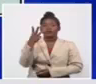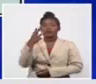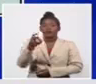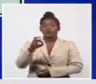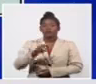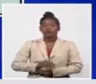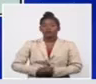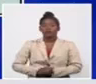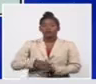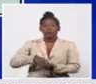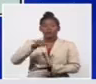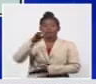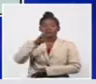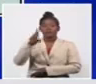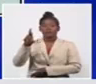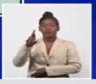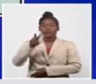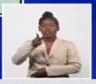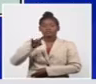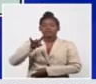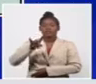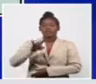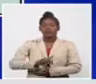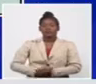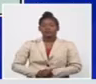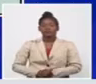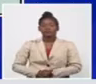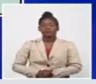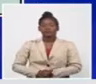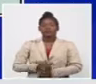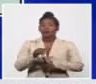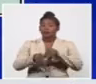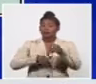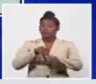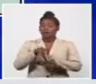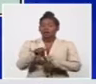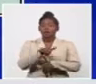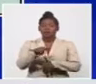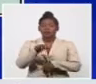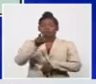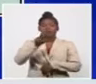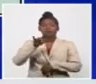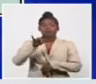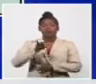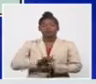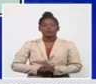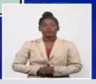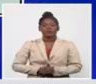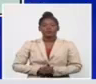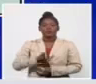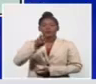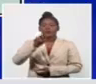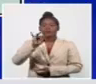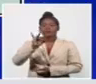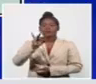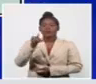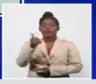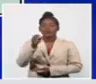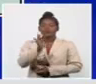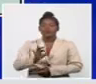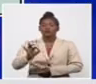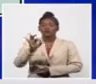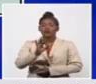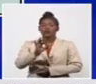de la Revolución 29, al igual que de Playa, 27 de 10 de octubre,